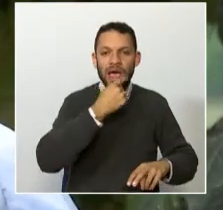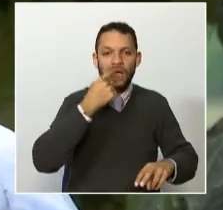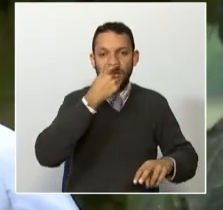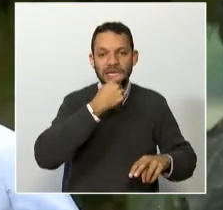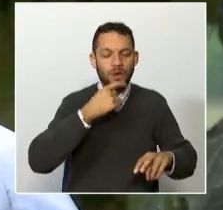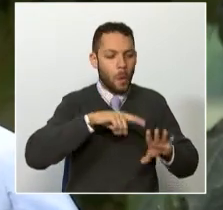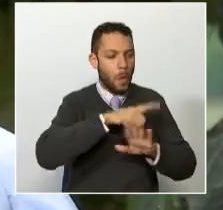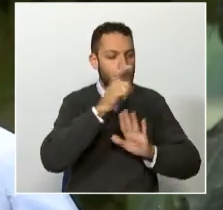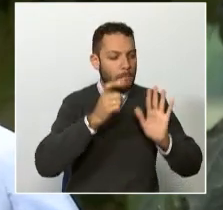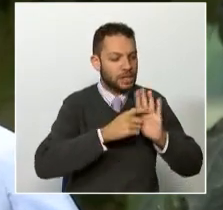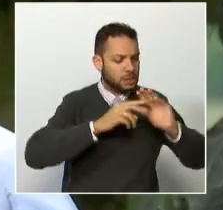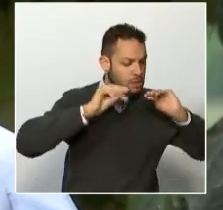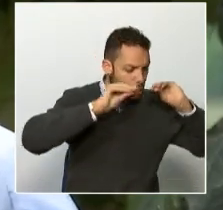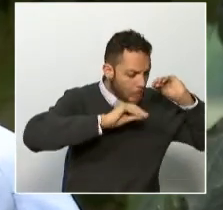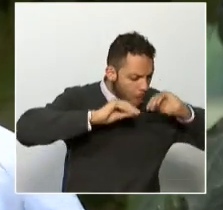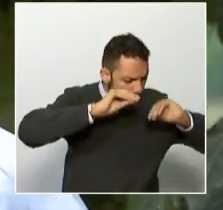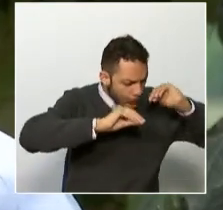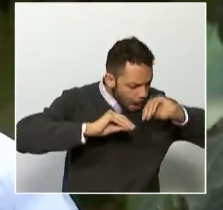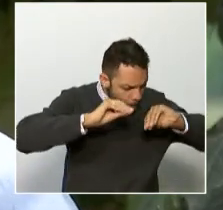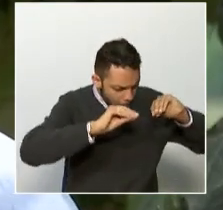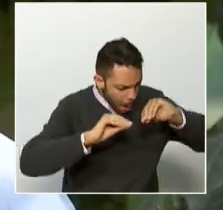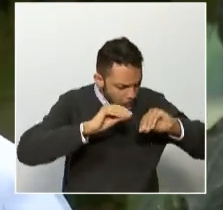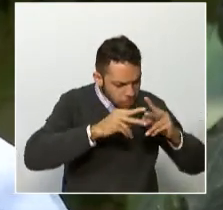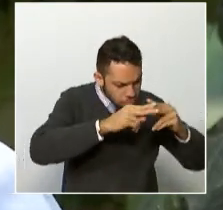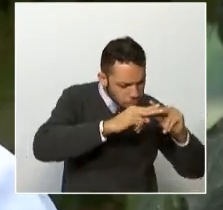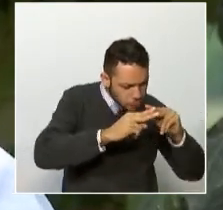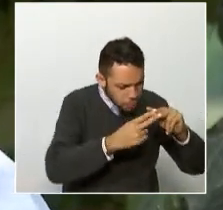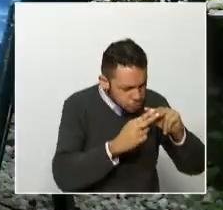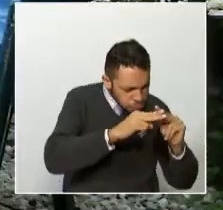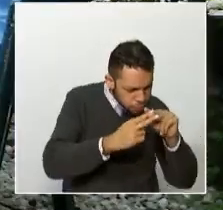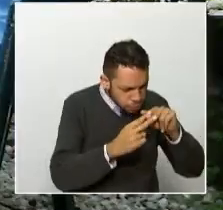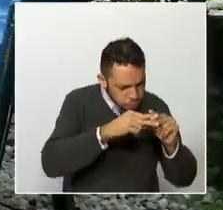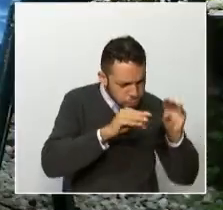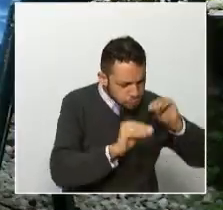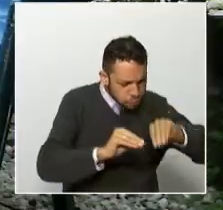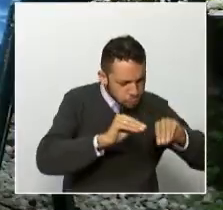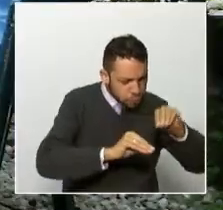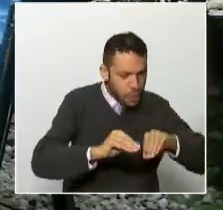periodoncia, entonces tuvo unos tratamientos, varias intervenciones, ¿no?